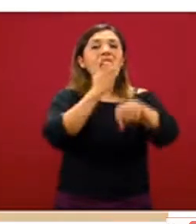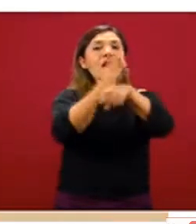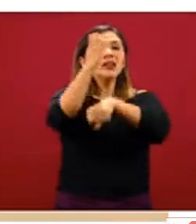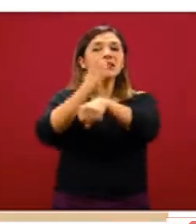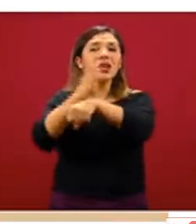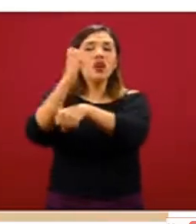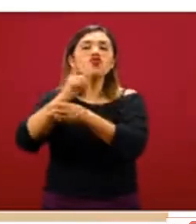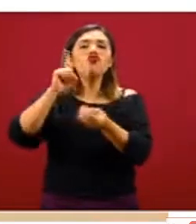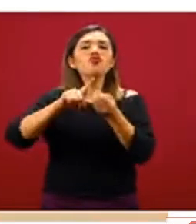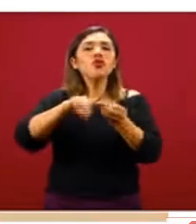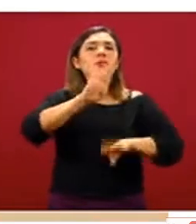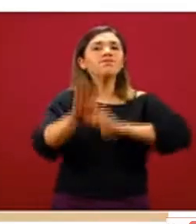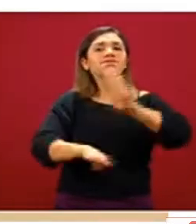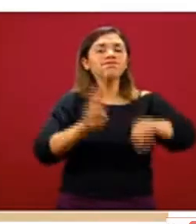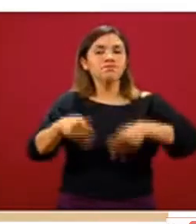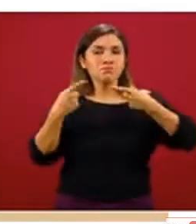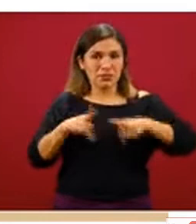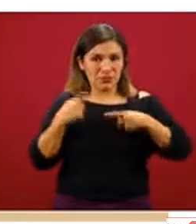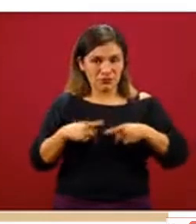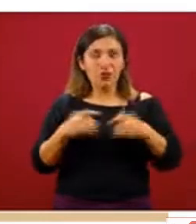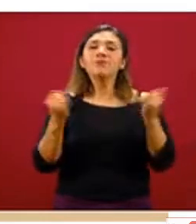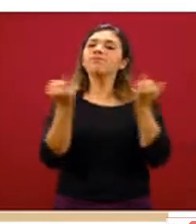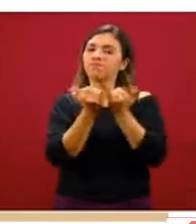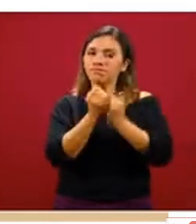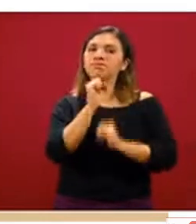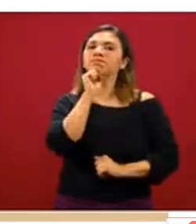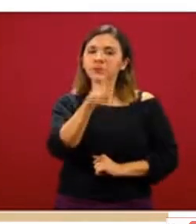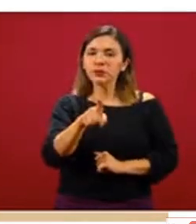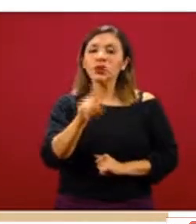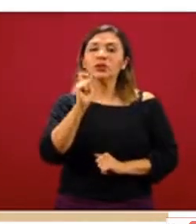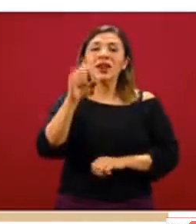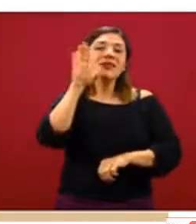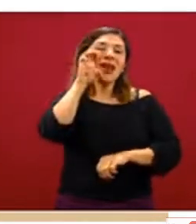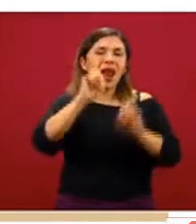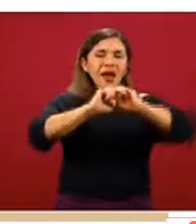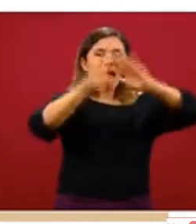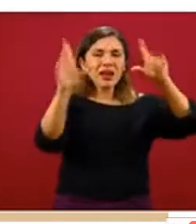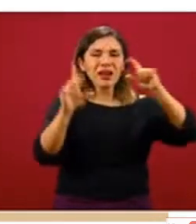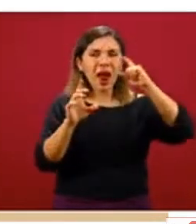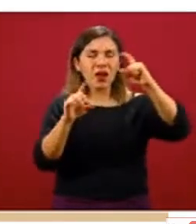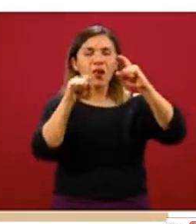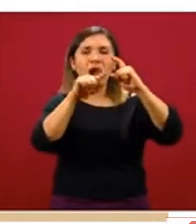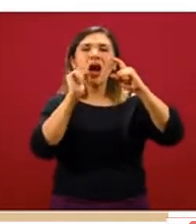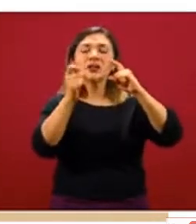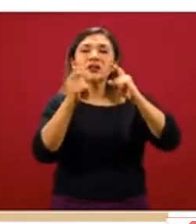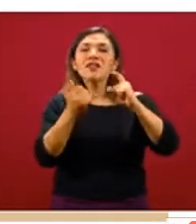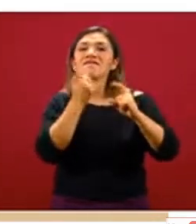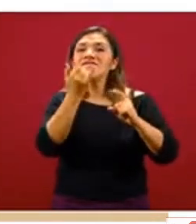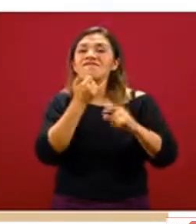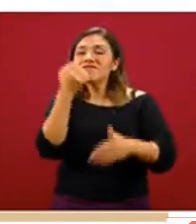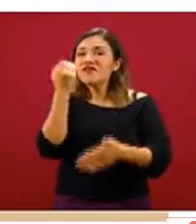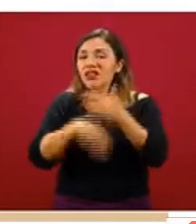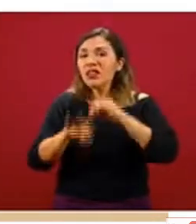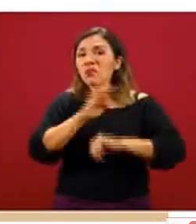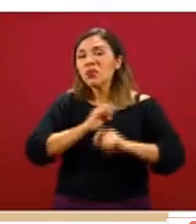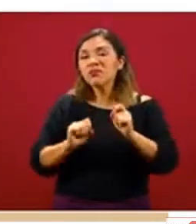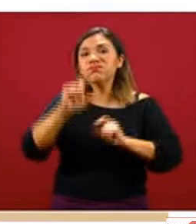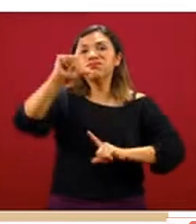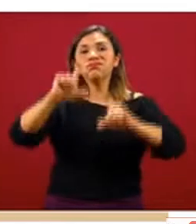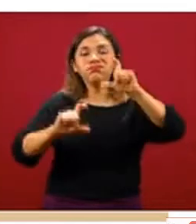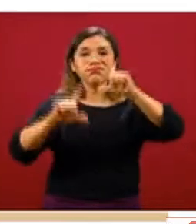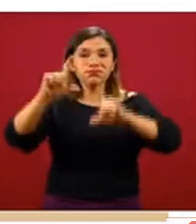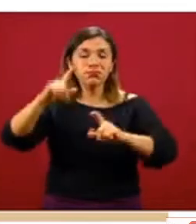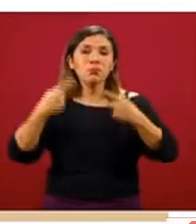donde ocurrieron, e igual en el segmento naranja claro, la expectativa de crecimiento de